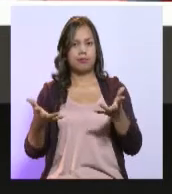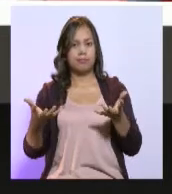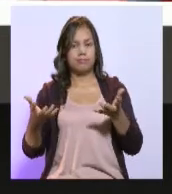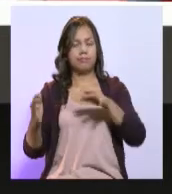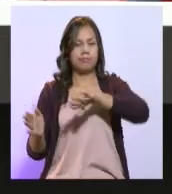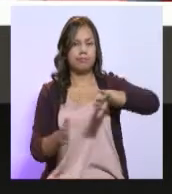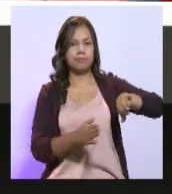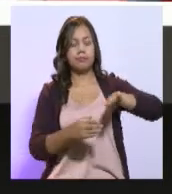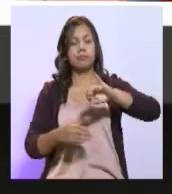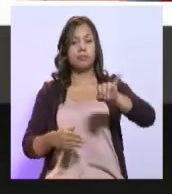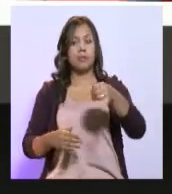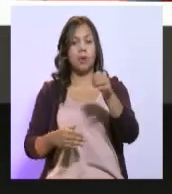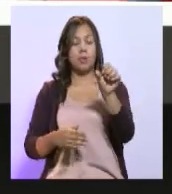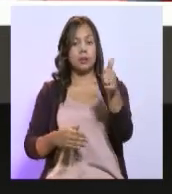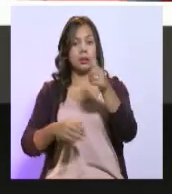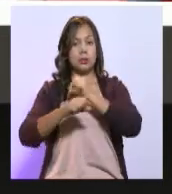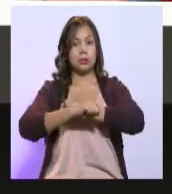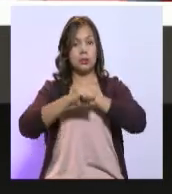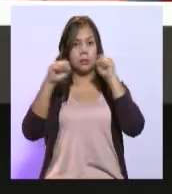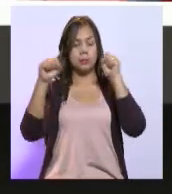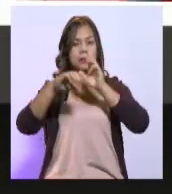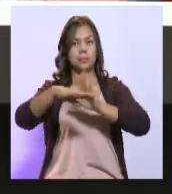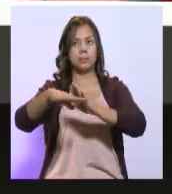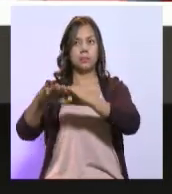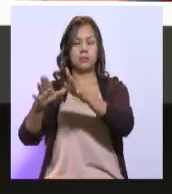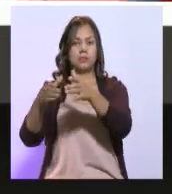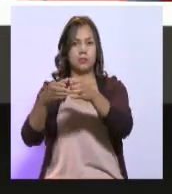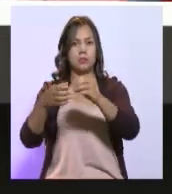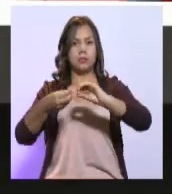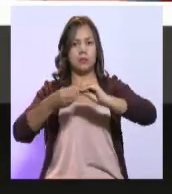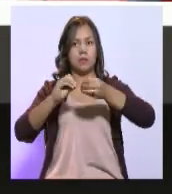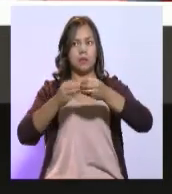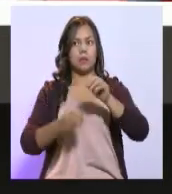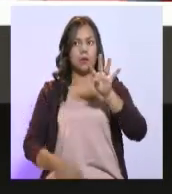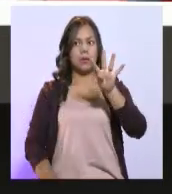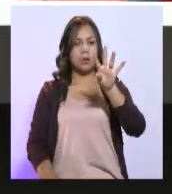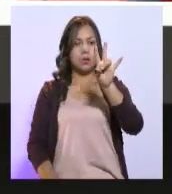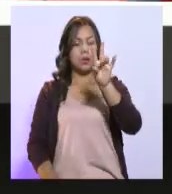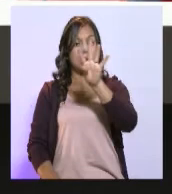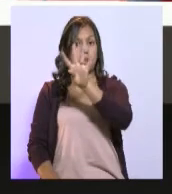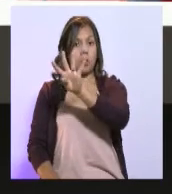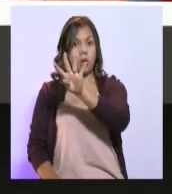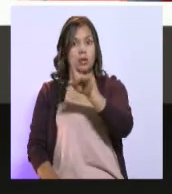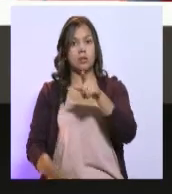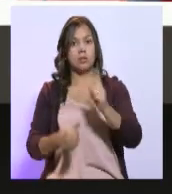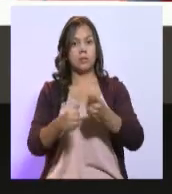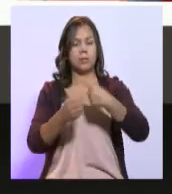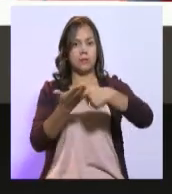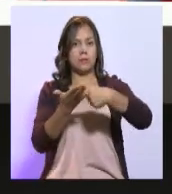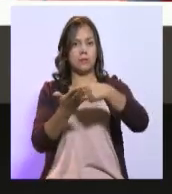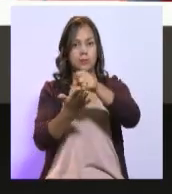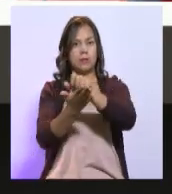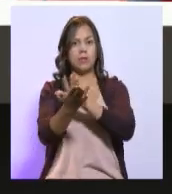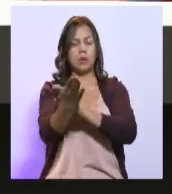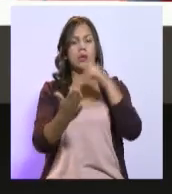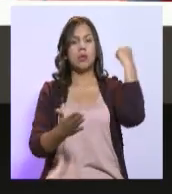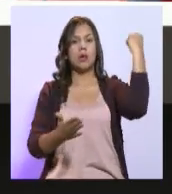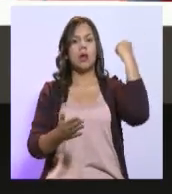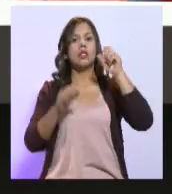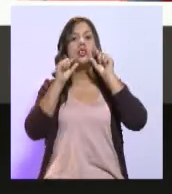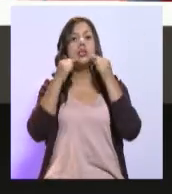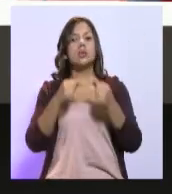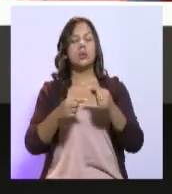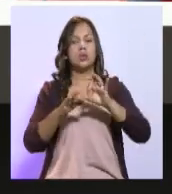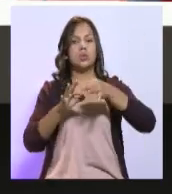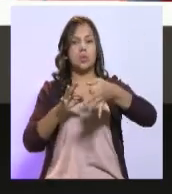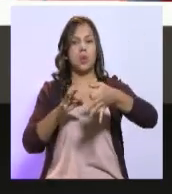Para este jueves a las 10 horas está convocada la sesión plenaria 474 para tratar en primer debate el proyecto de derechos lingüísticos para